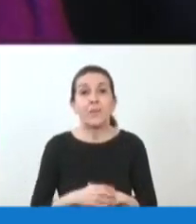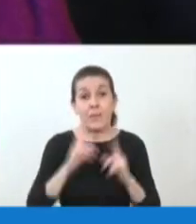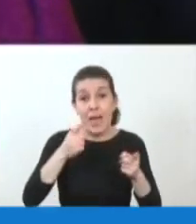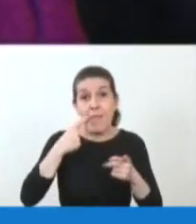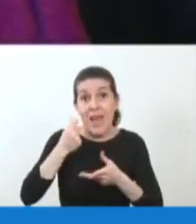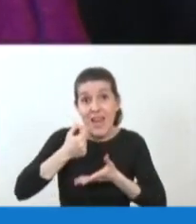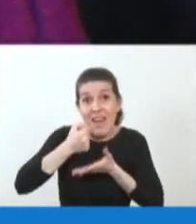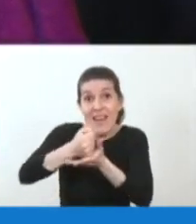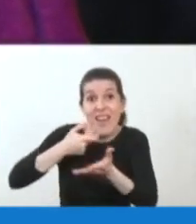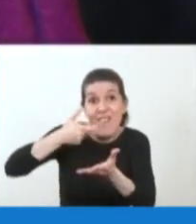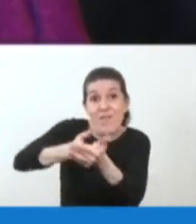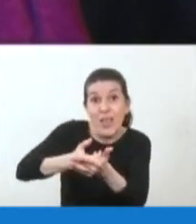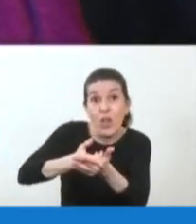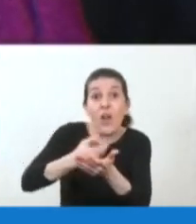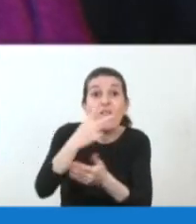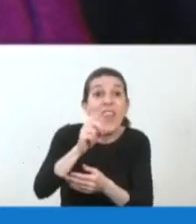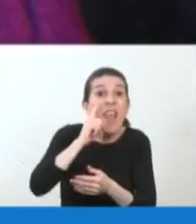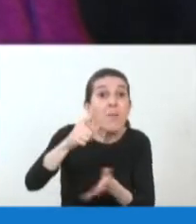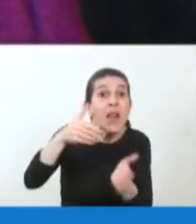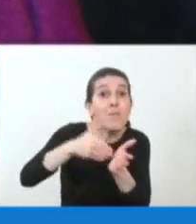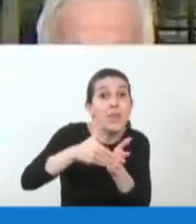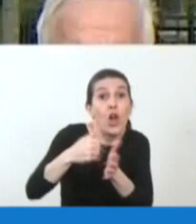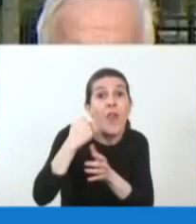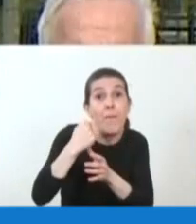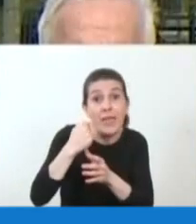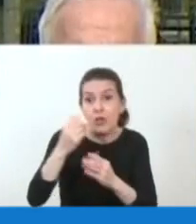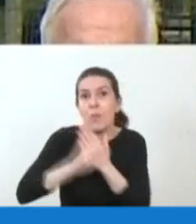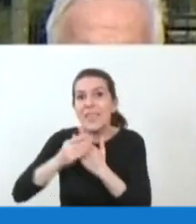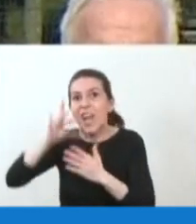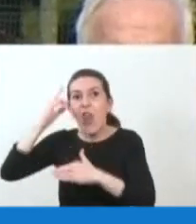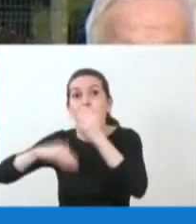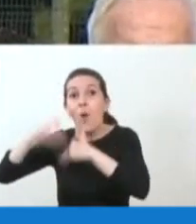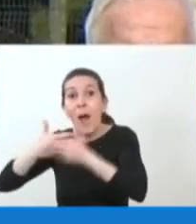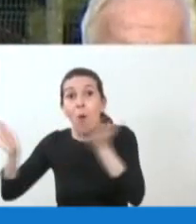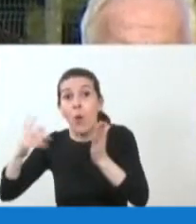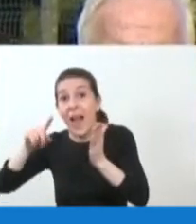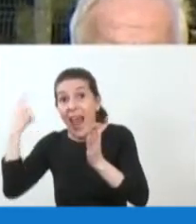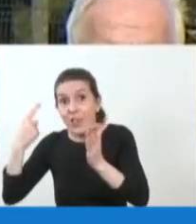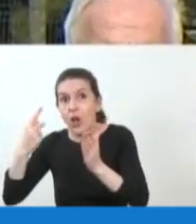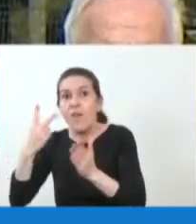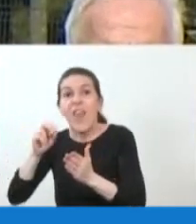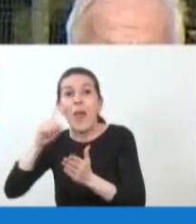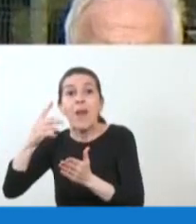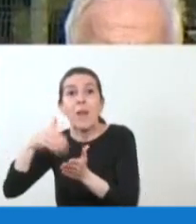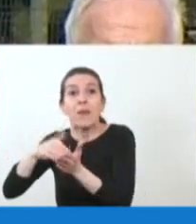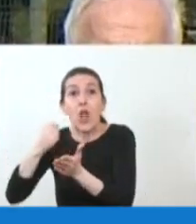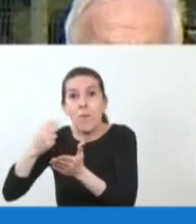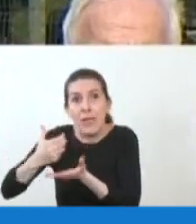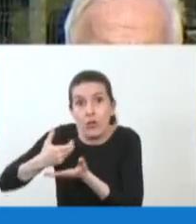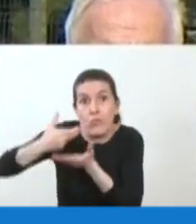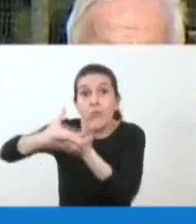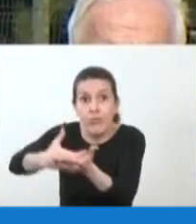de 20 mil millones de pesos de parte del ministerio de obras pública de la nación y